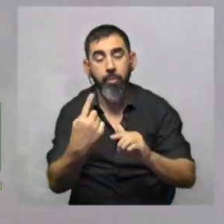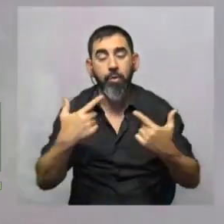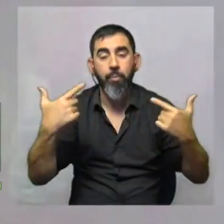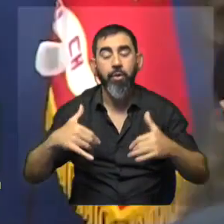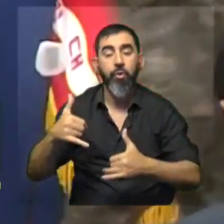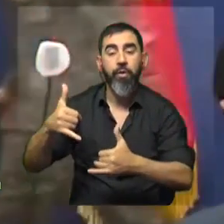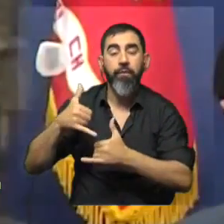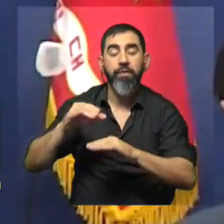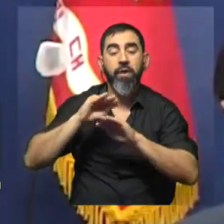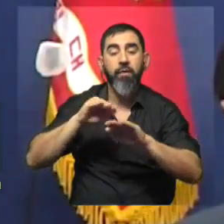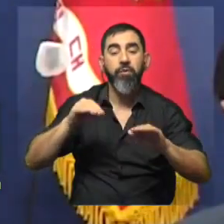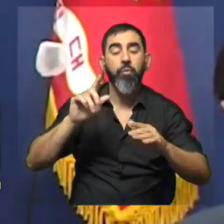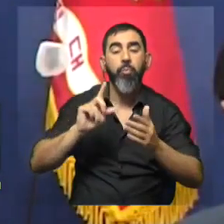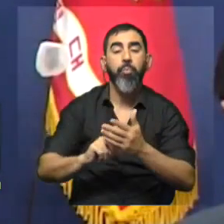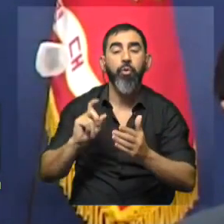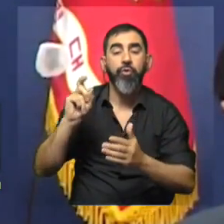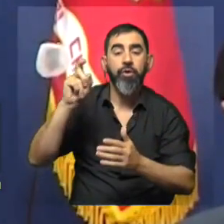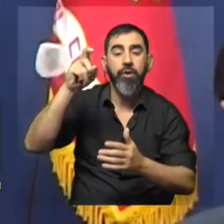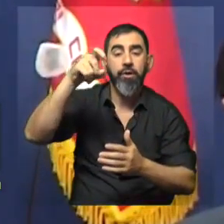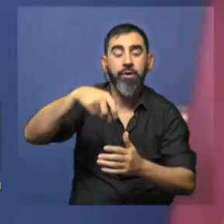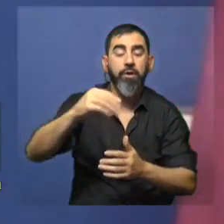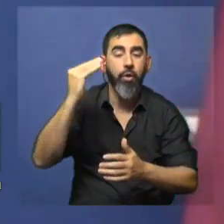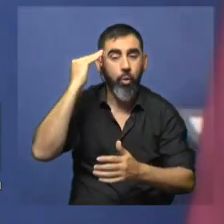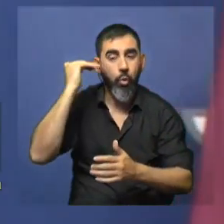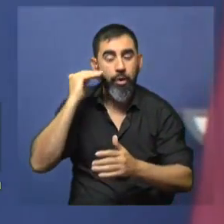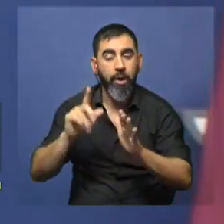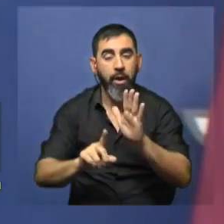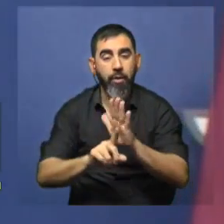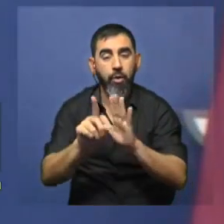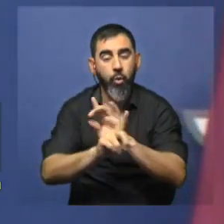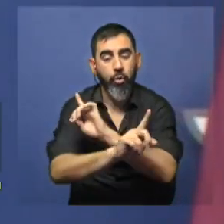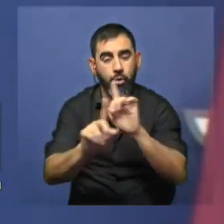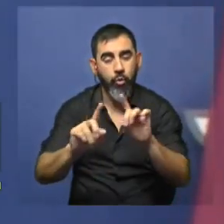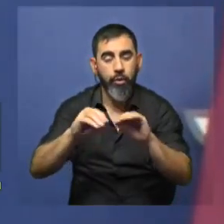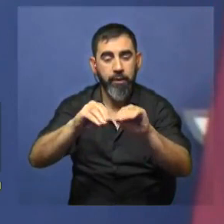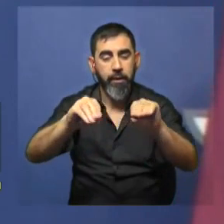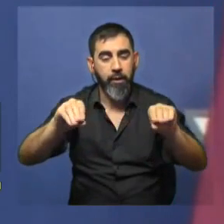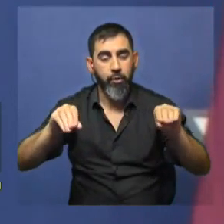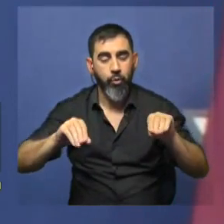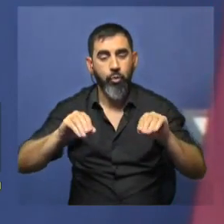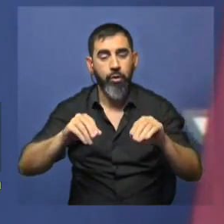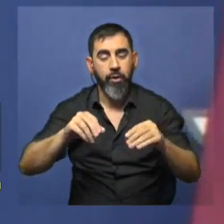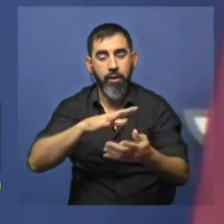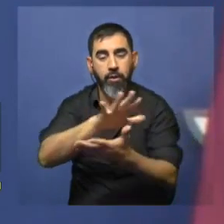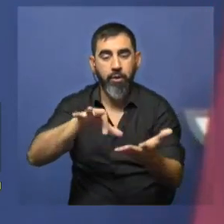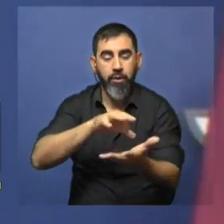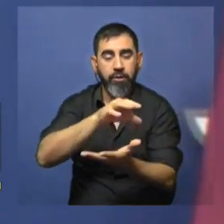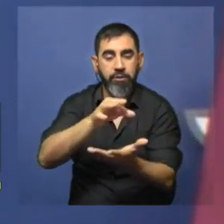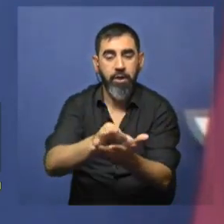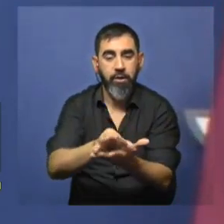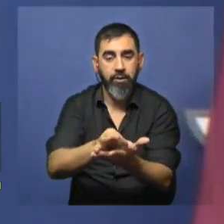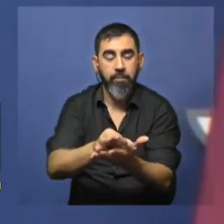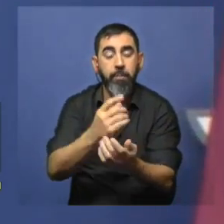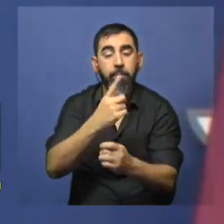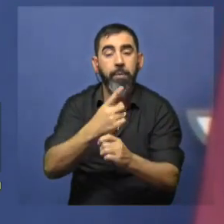de Defensa anunció que los proyectiles lanzados por Corea del Norte no pasaron por territorio del archipiélago. El